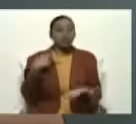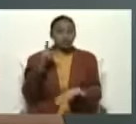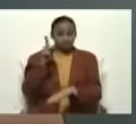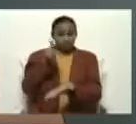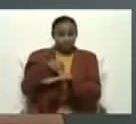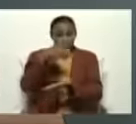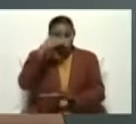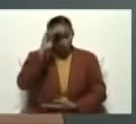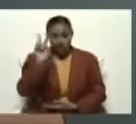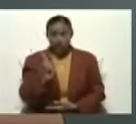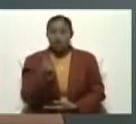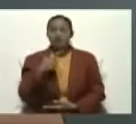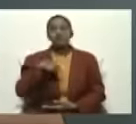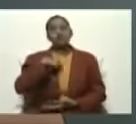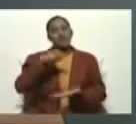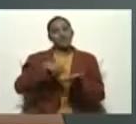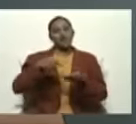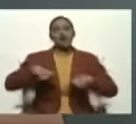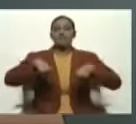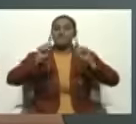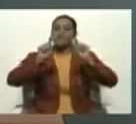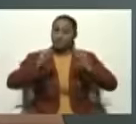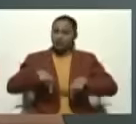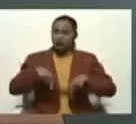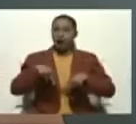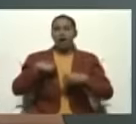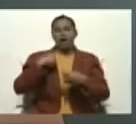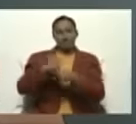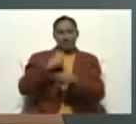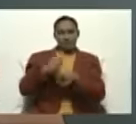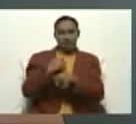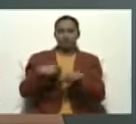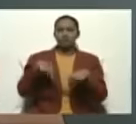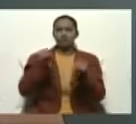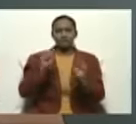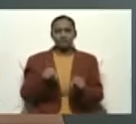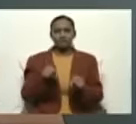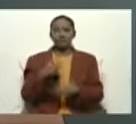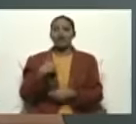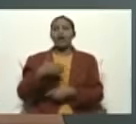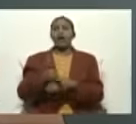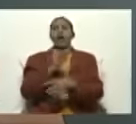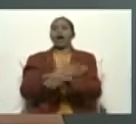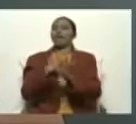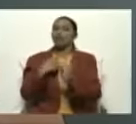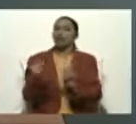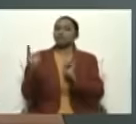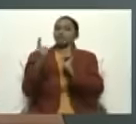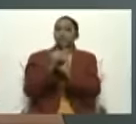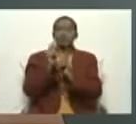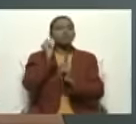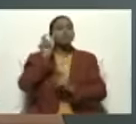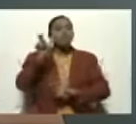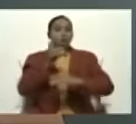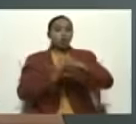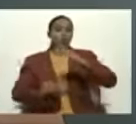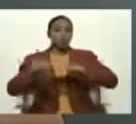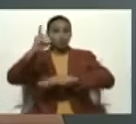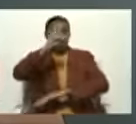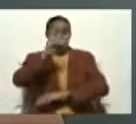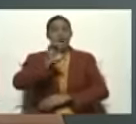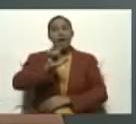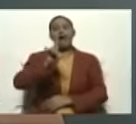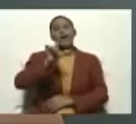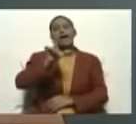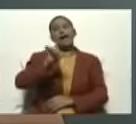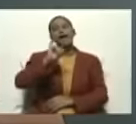de trabajo en esta próxima etapa, tuvimos ahora la posibilidad de con la doctora Ileana hacer un recorrido por la escuela, le